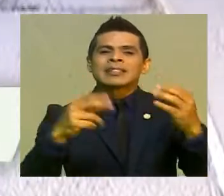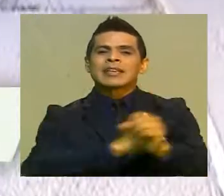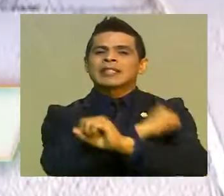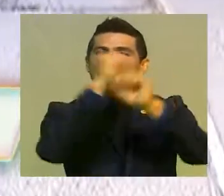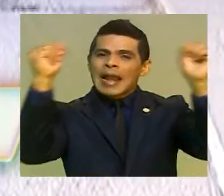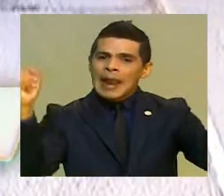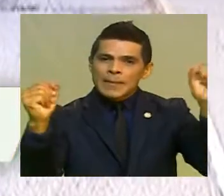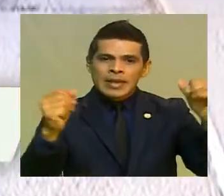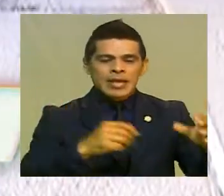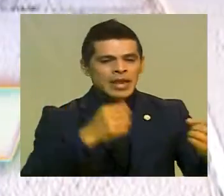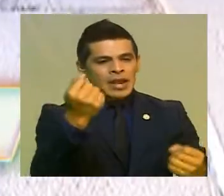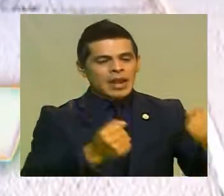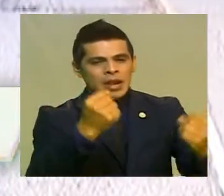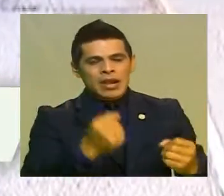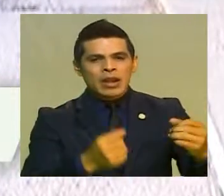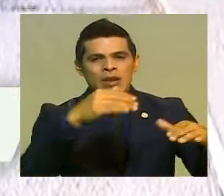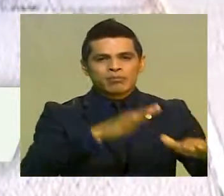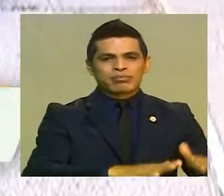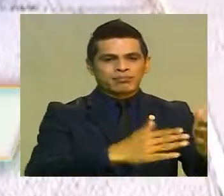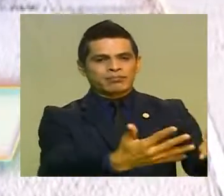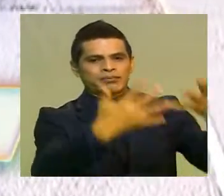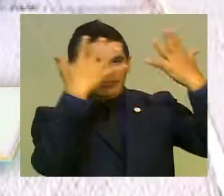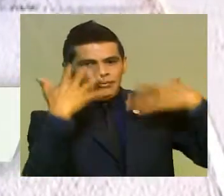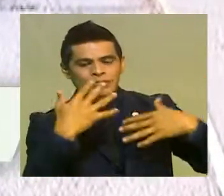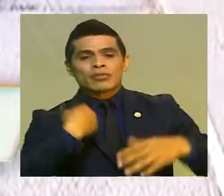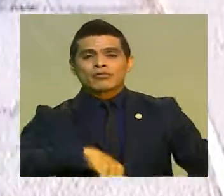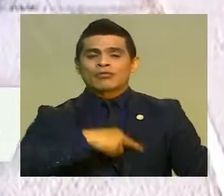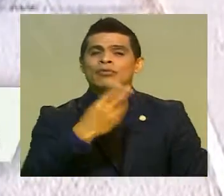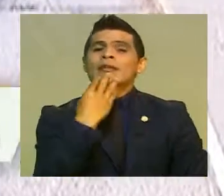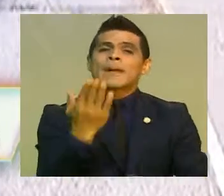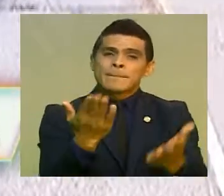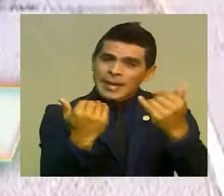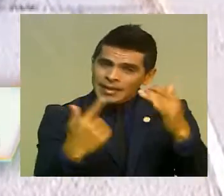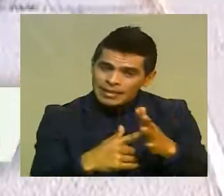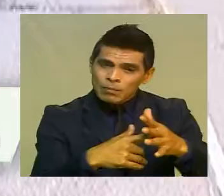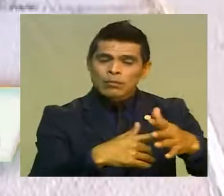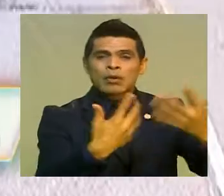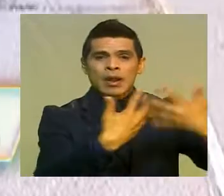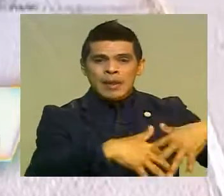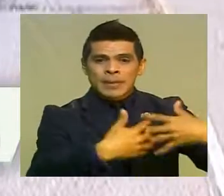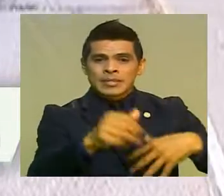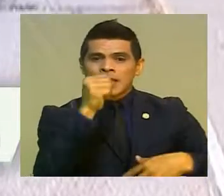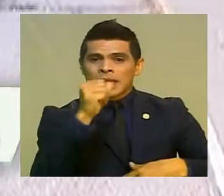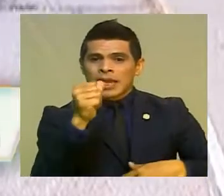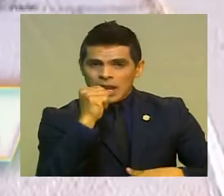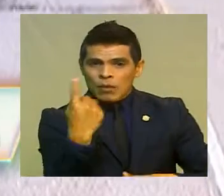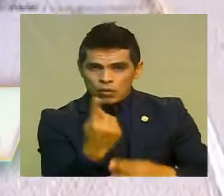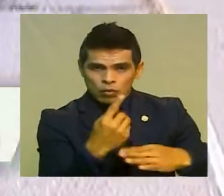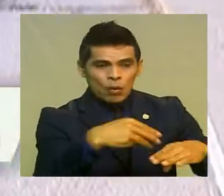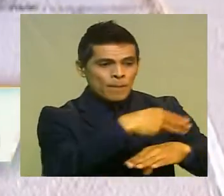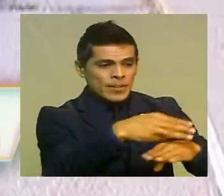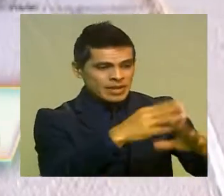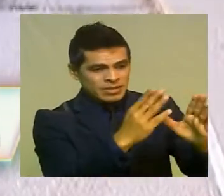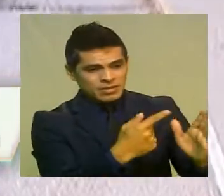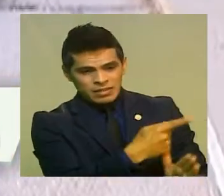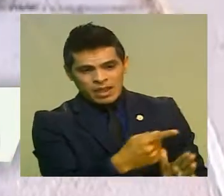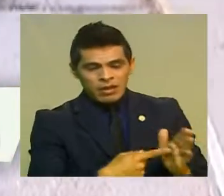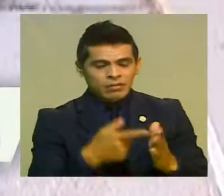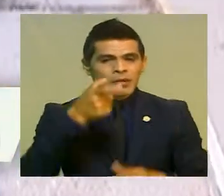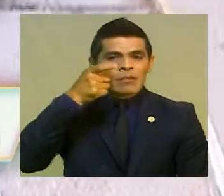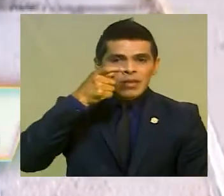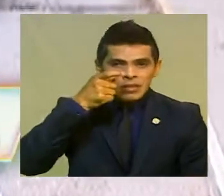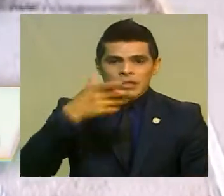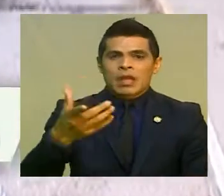aquí verdad mira le pedimos a hidrocapital que se supone que uno de los ministerios que debe estar pendiente de la salubridad